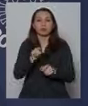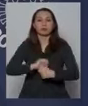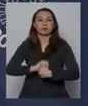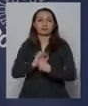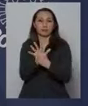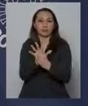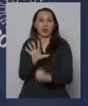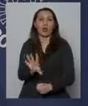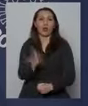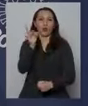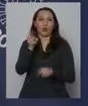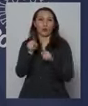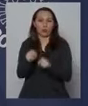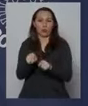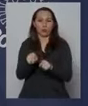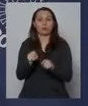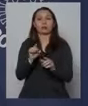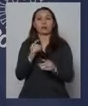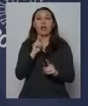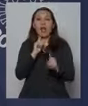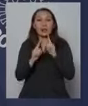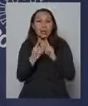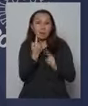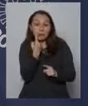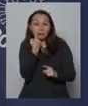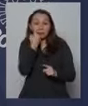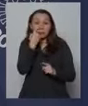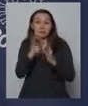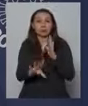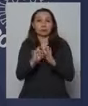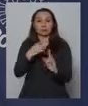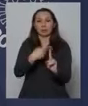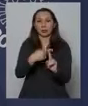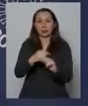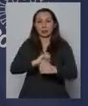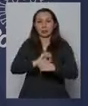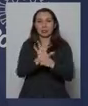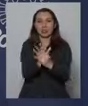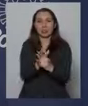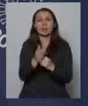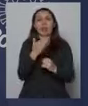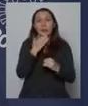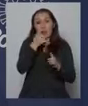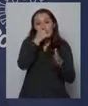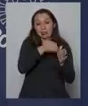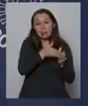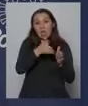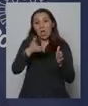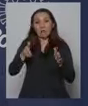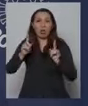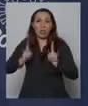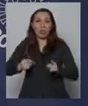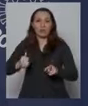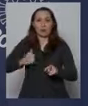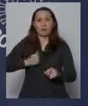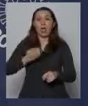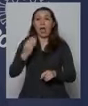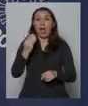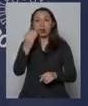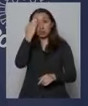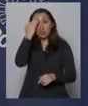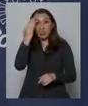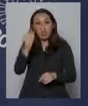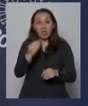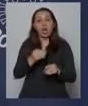con COVID-19 positivo, con el examen de COVID-19 positivo y con un periodo de 14 días, que son los periodos que